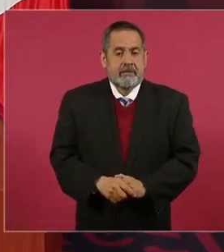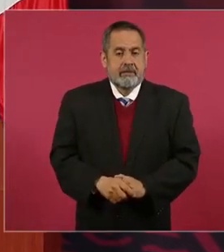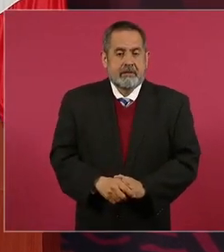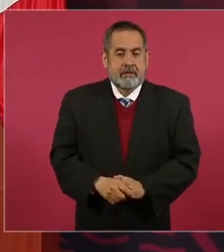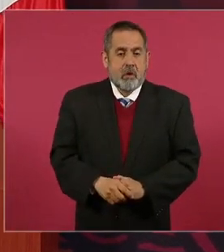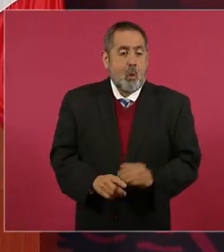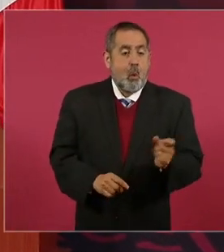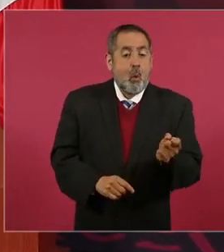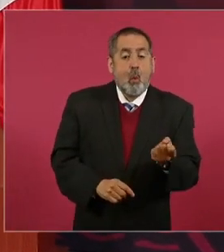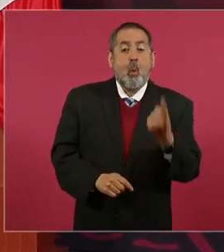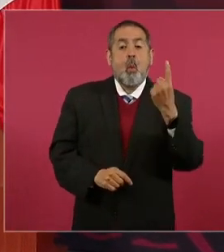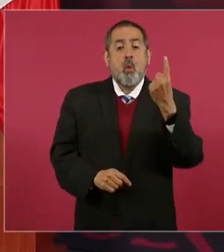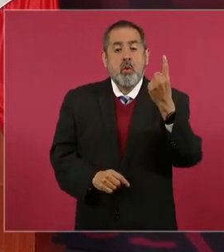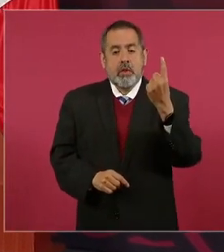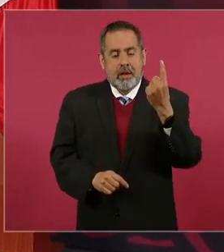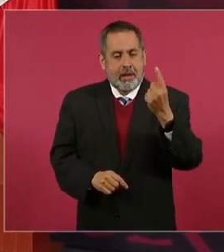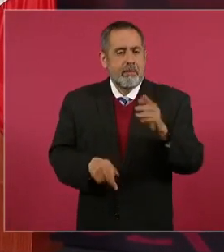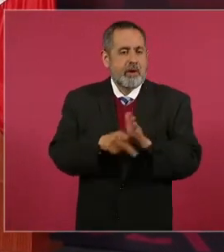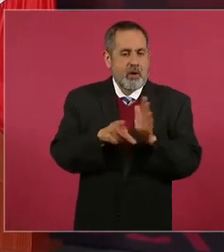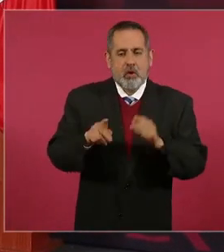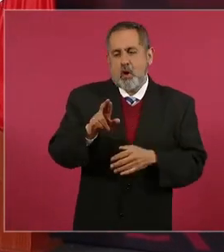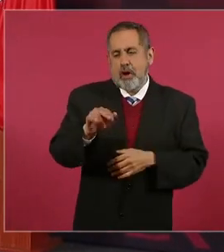una de cal del Reforma.